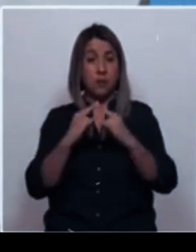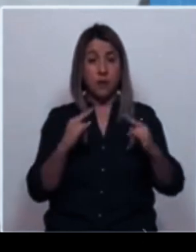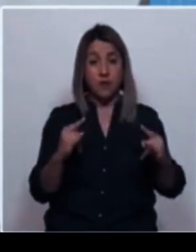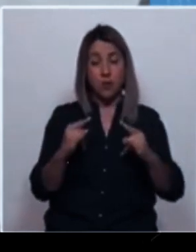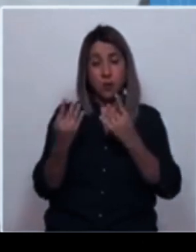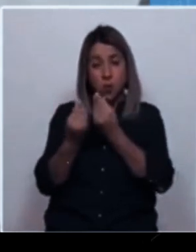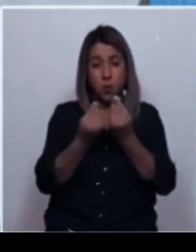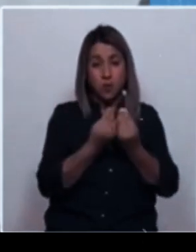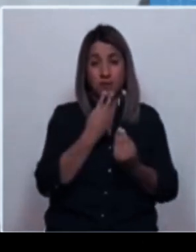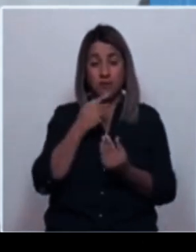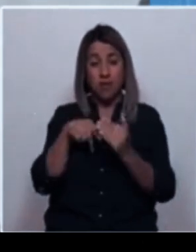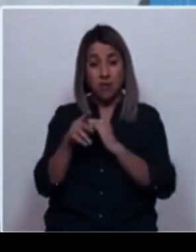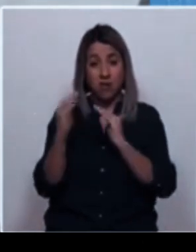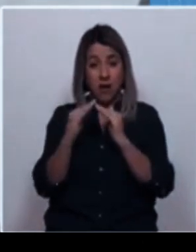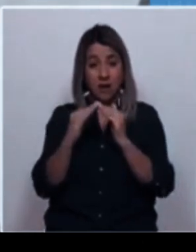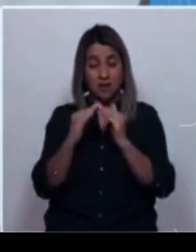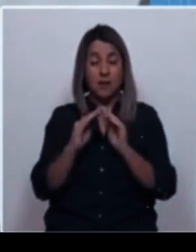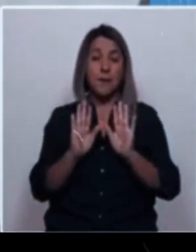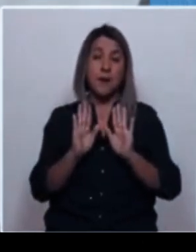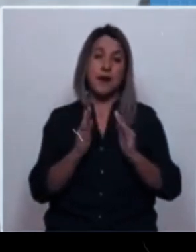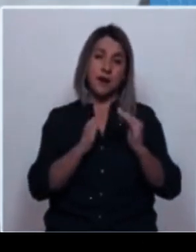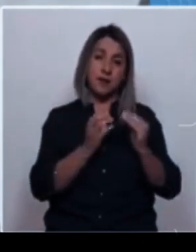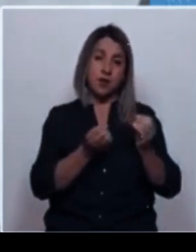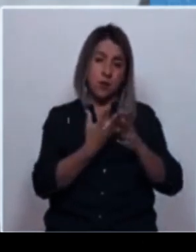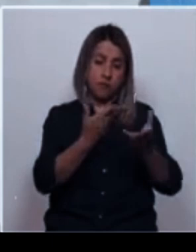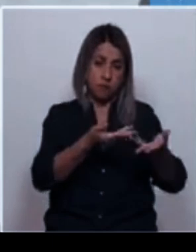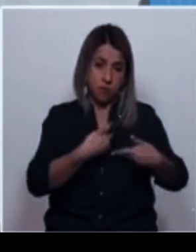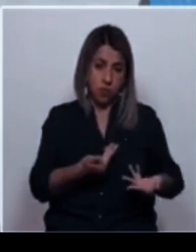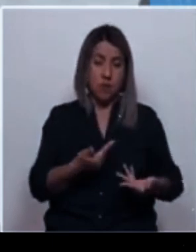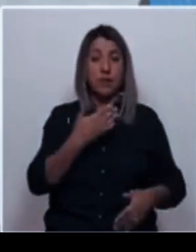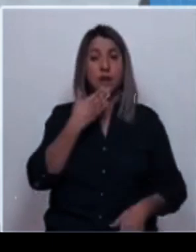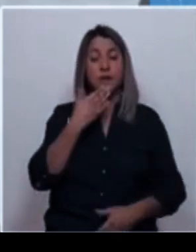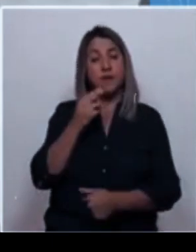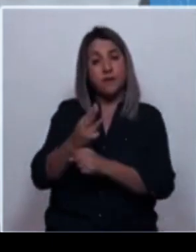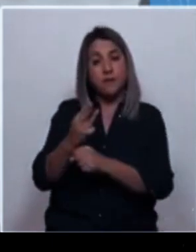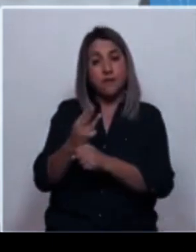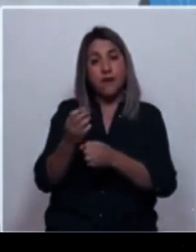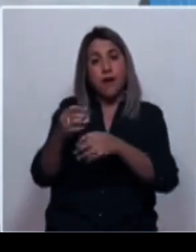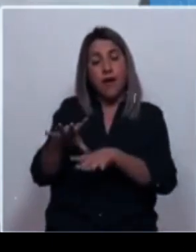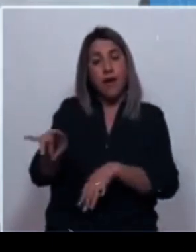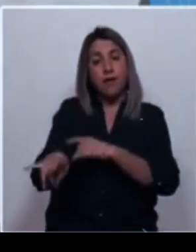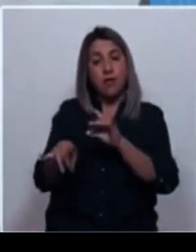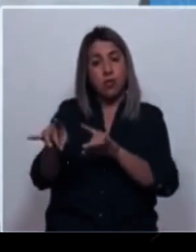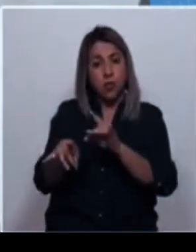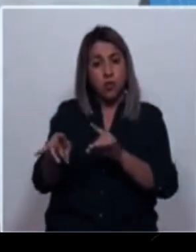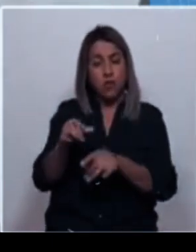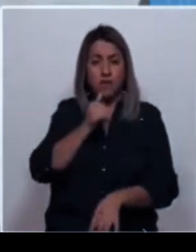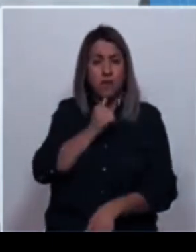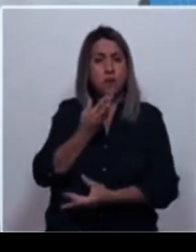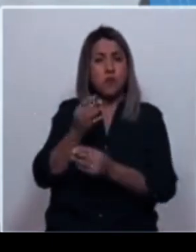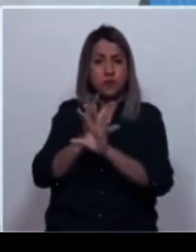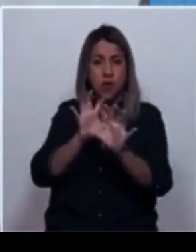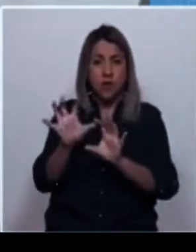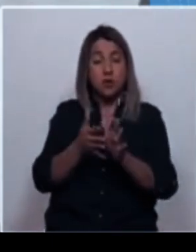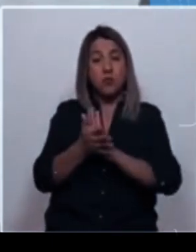tan pocos de las personas mayores que tanto están sufriendo andone carencias sobre por citar algunos ejemplos en la